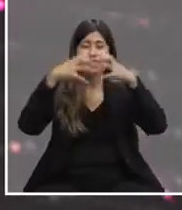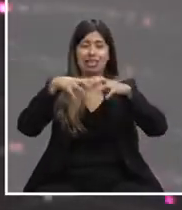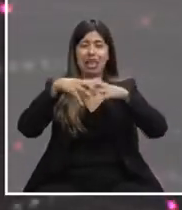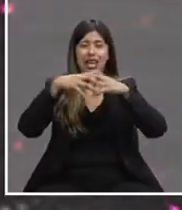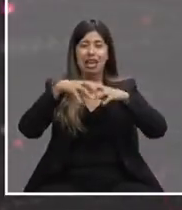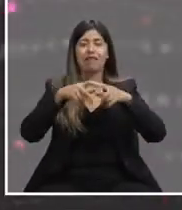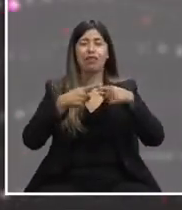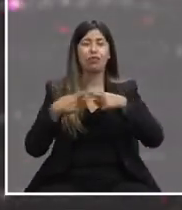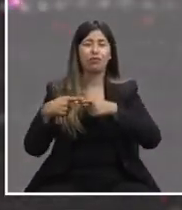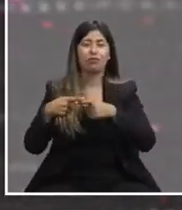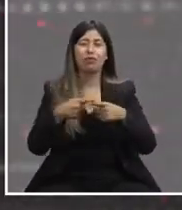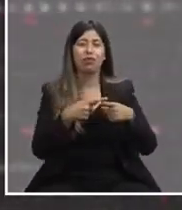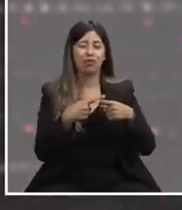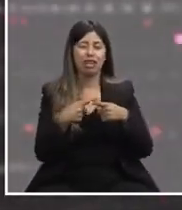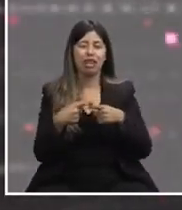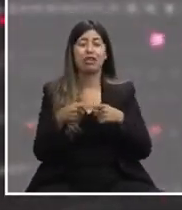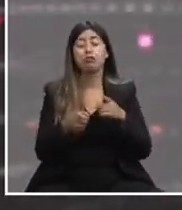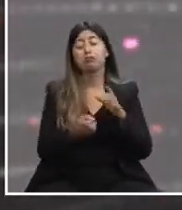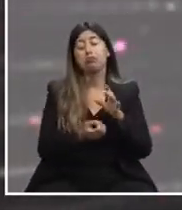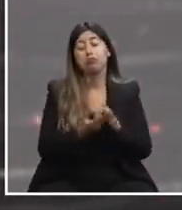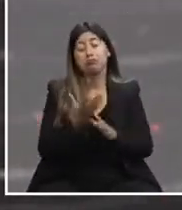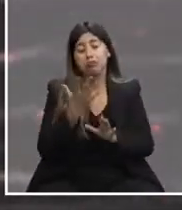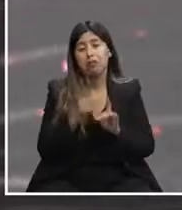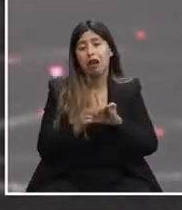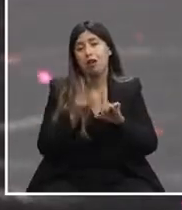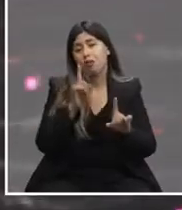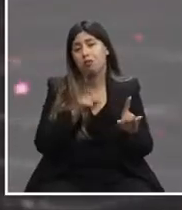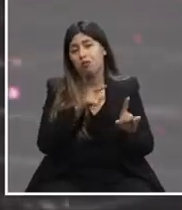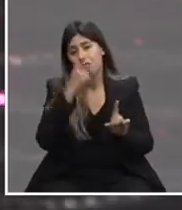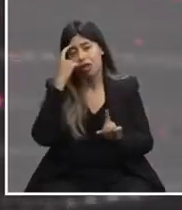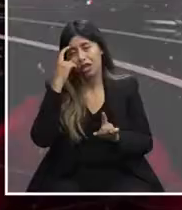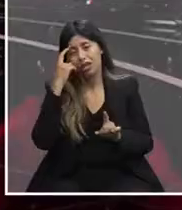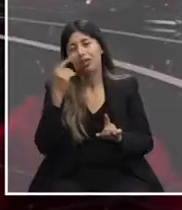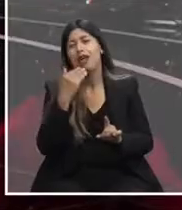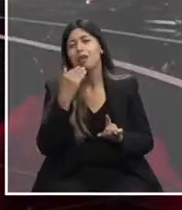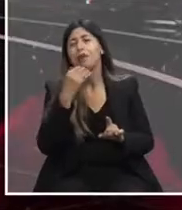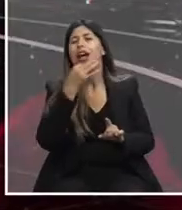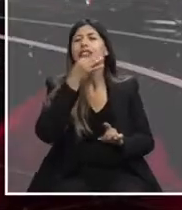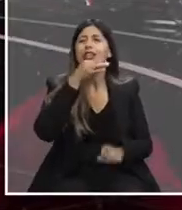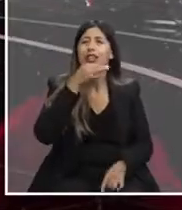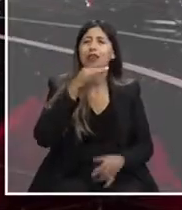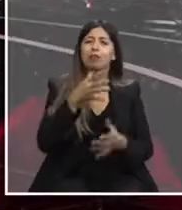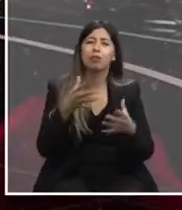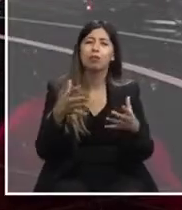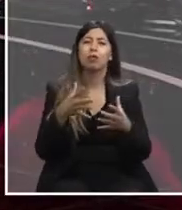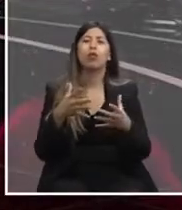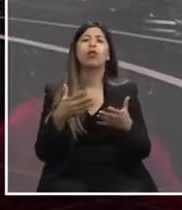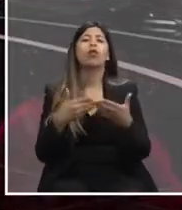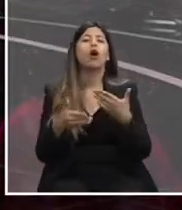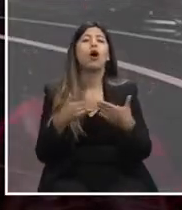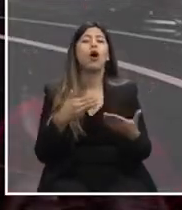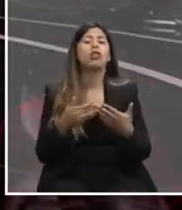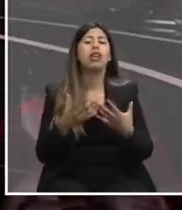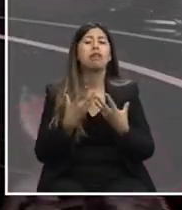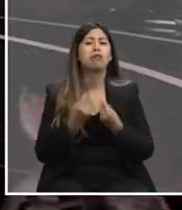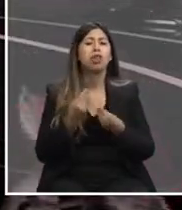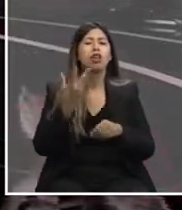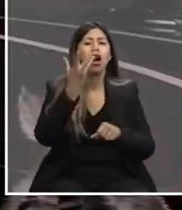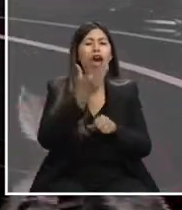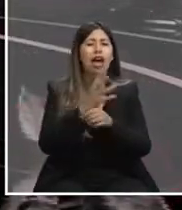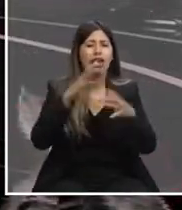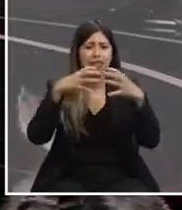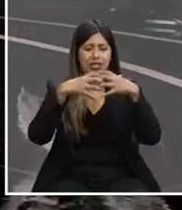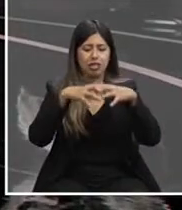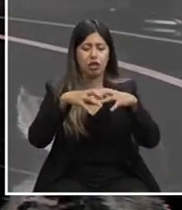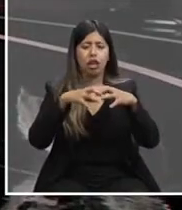para muchos tal vez es algo nuevo, pero también es algo de lo que se ha hablado mucho, que es esta idea de dónde se ubica el miedo en el cerebro y dónde se